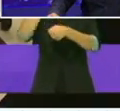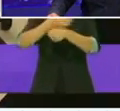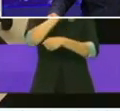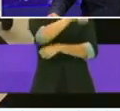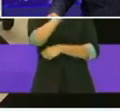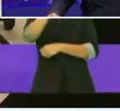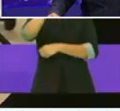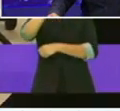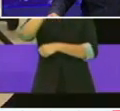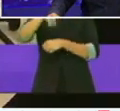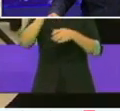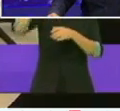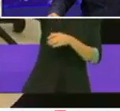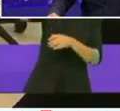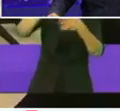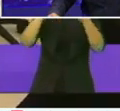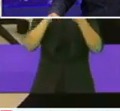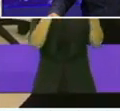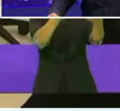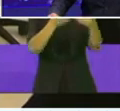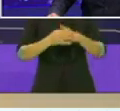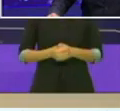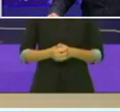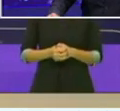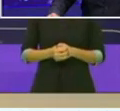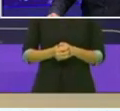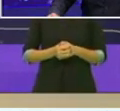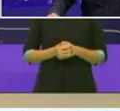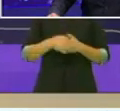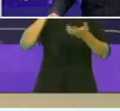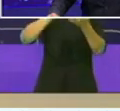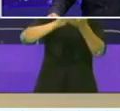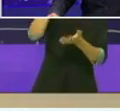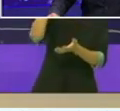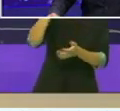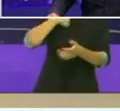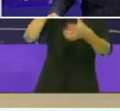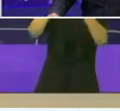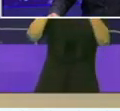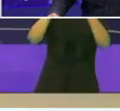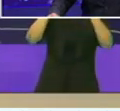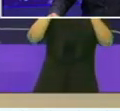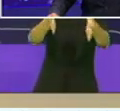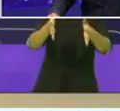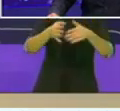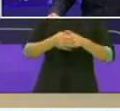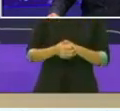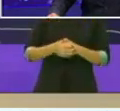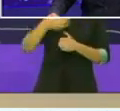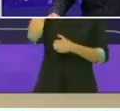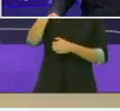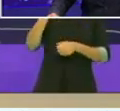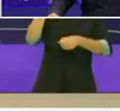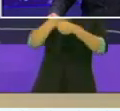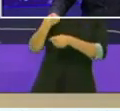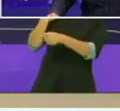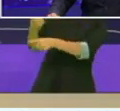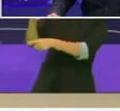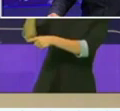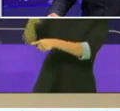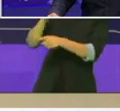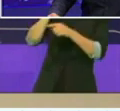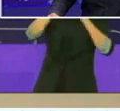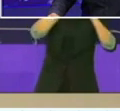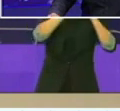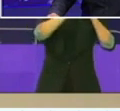candidaturas y quienes van a estar sentadas en la mesa y le toca a los partidos políticos consensar Cuál va a ser ese formato con la mediación